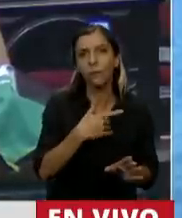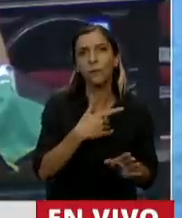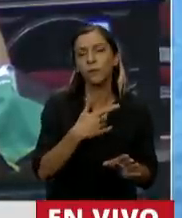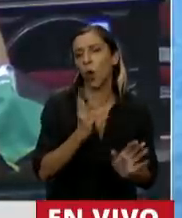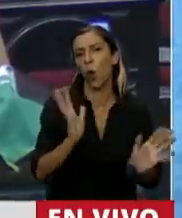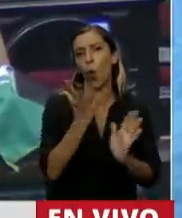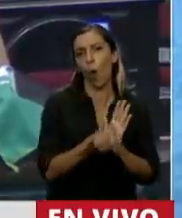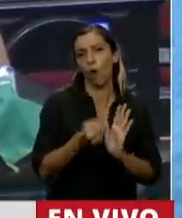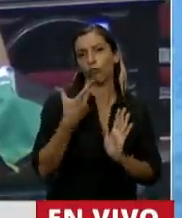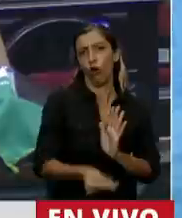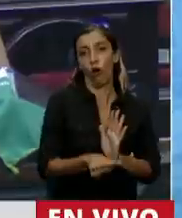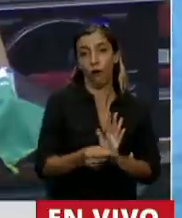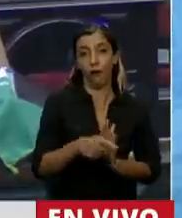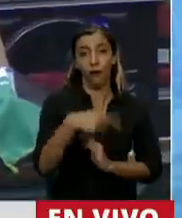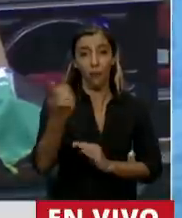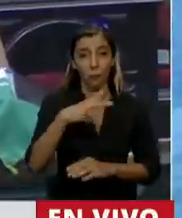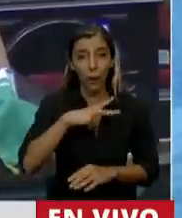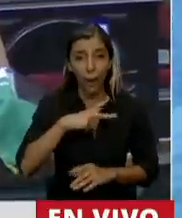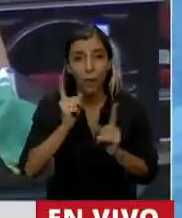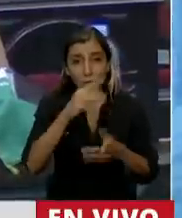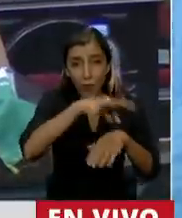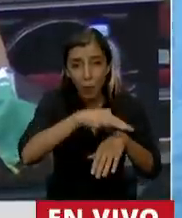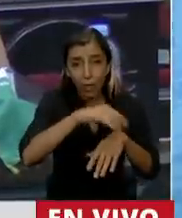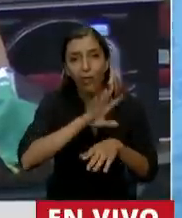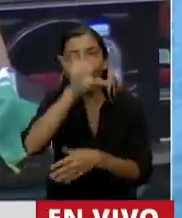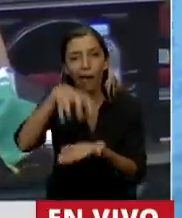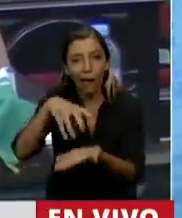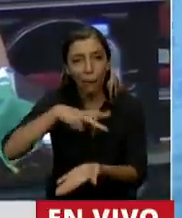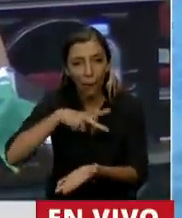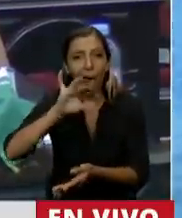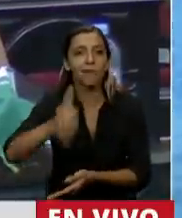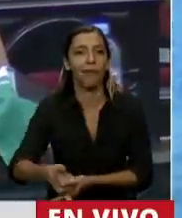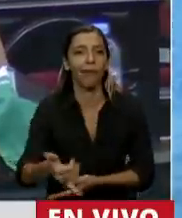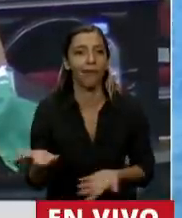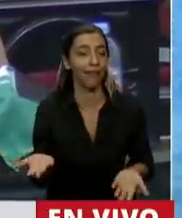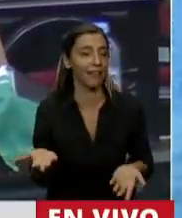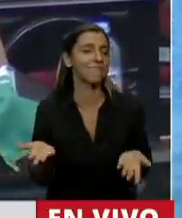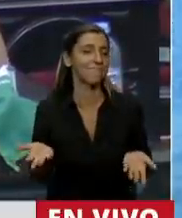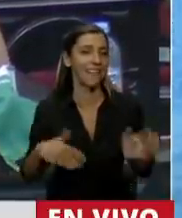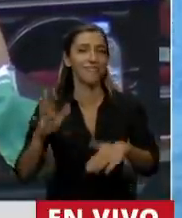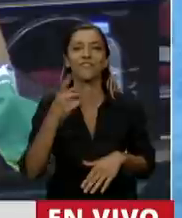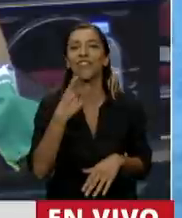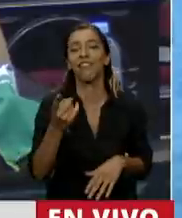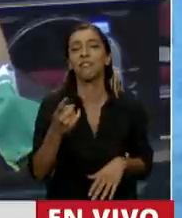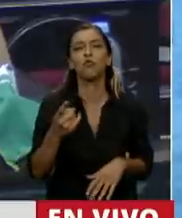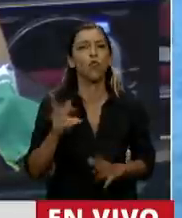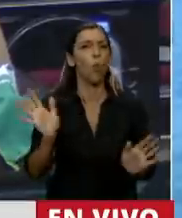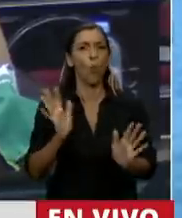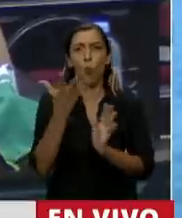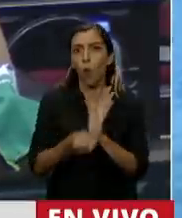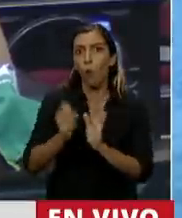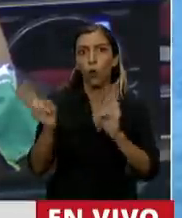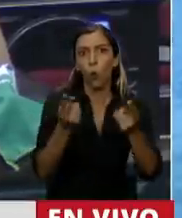Por eso en el sector público te dicen: nadie muere por aborto. Pero la realidad es que no hay denuncias